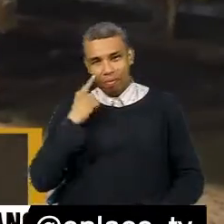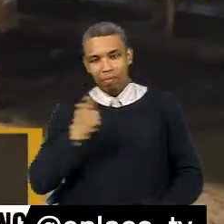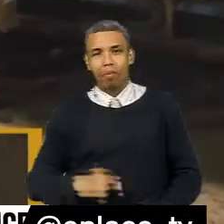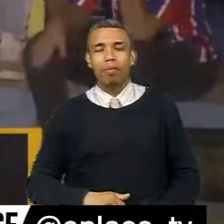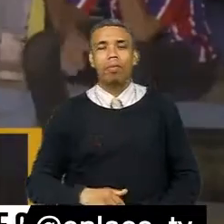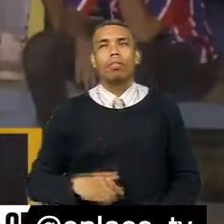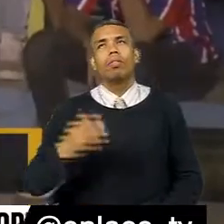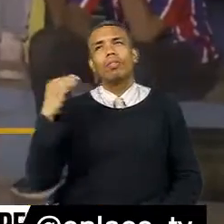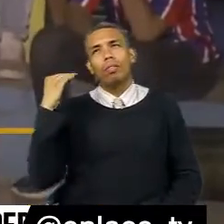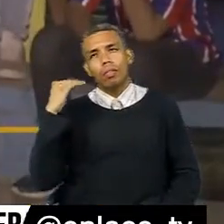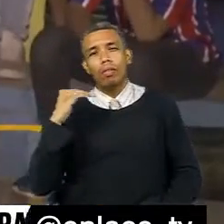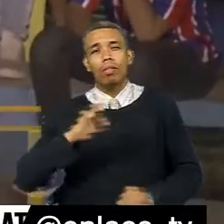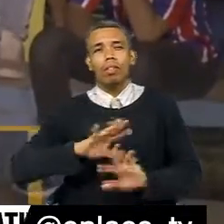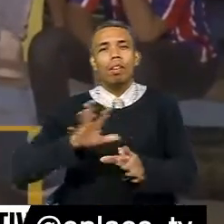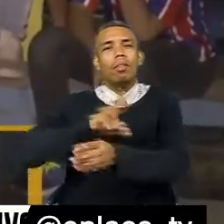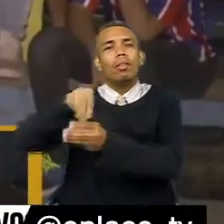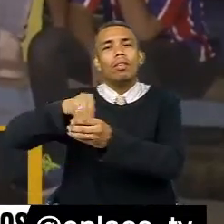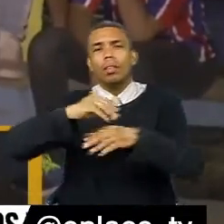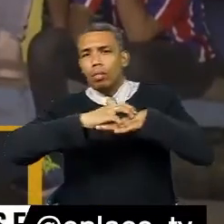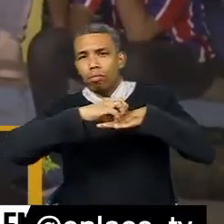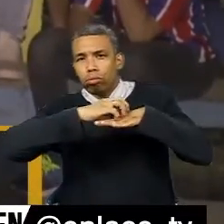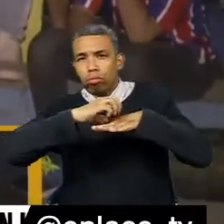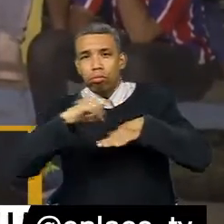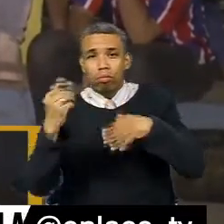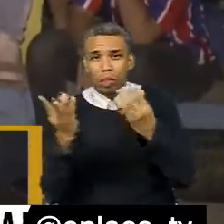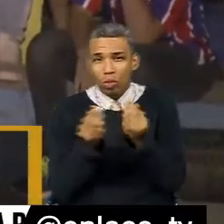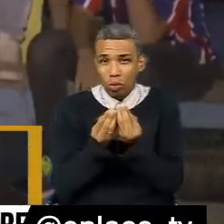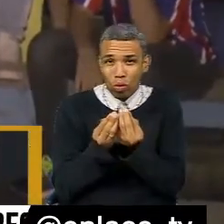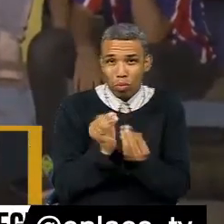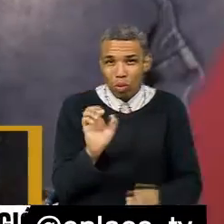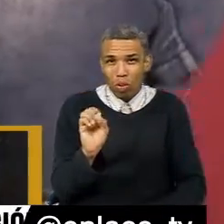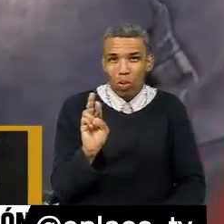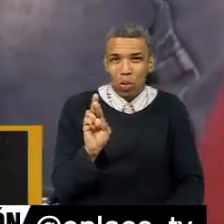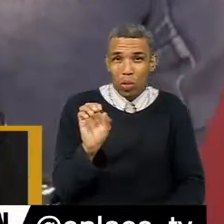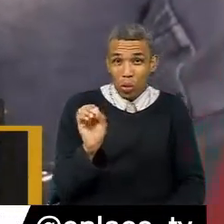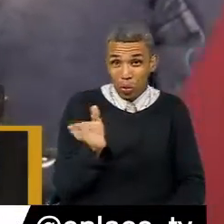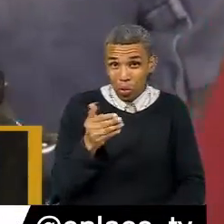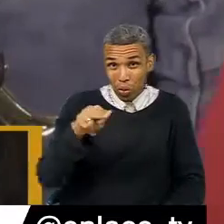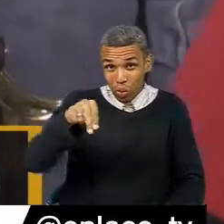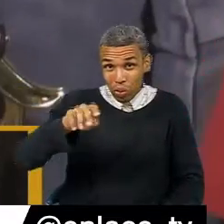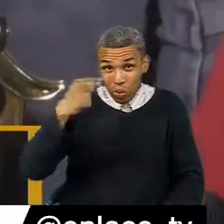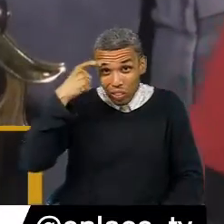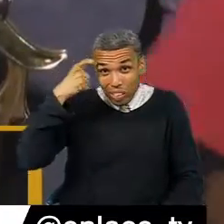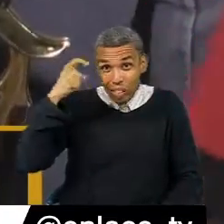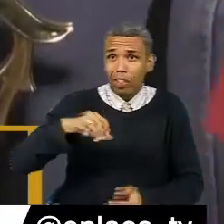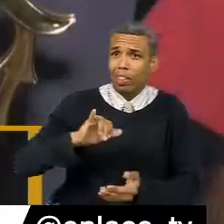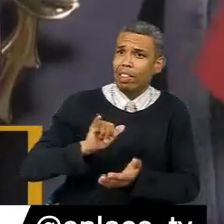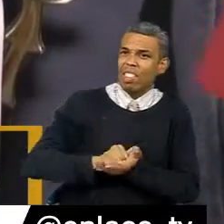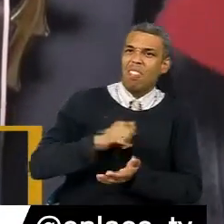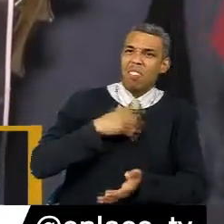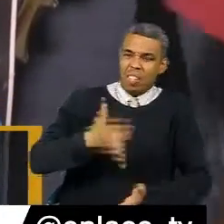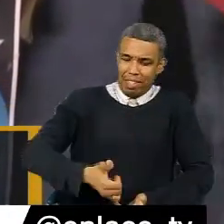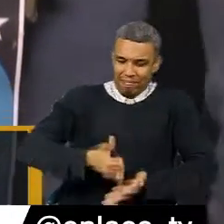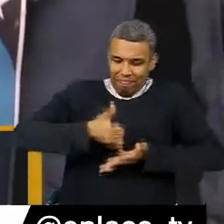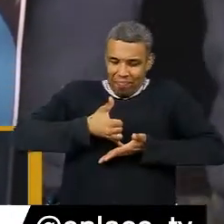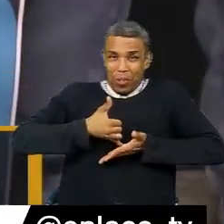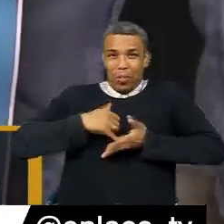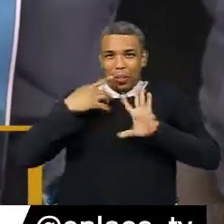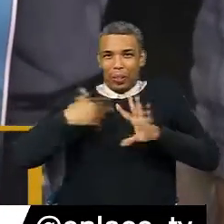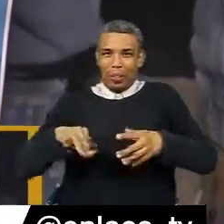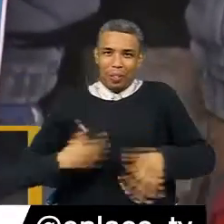la competencia futbolística que dejó a la nómina de 20 jugadores en lo más alto del podio, pues lograron traerse el título de campeones de esta